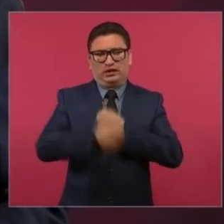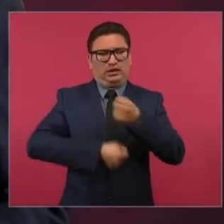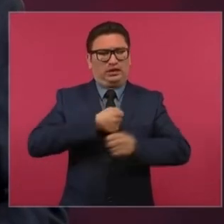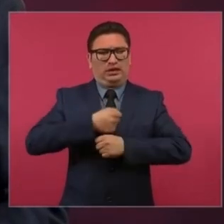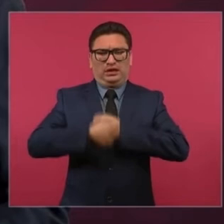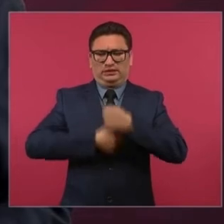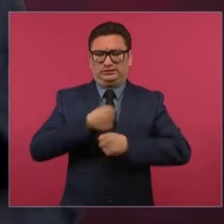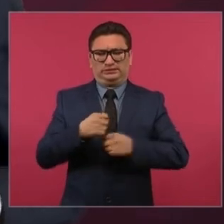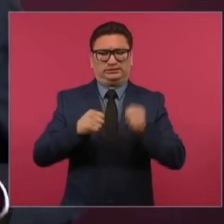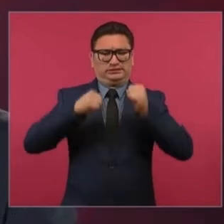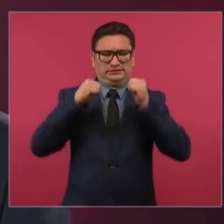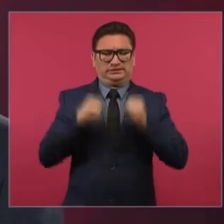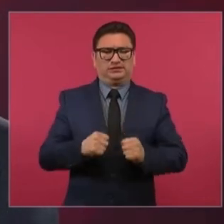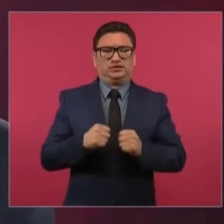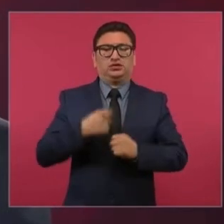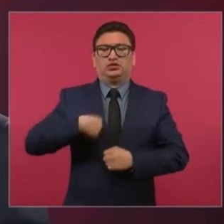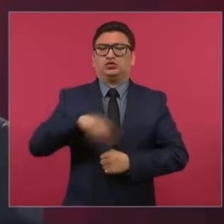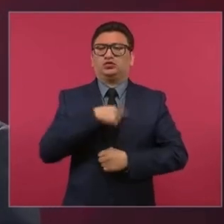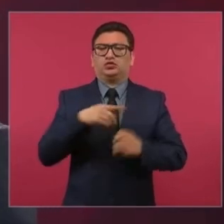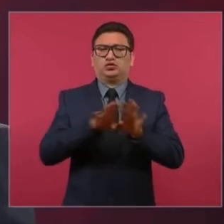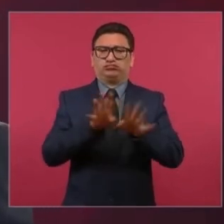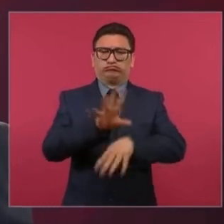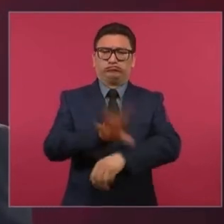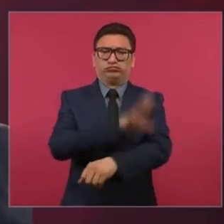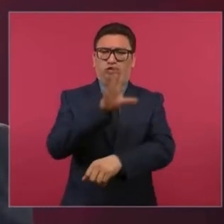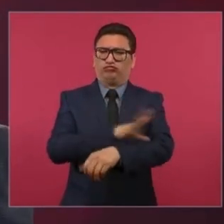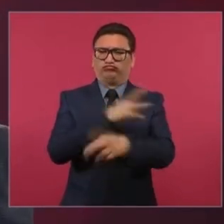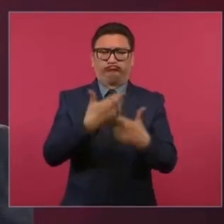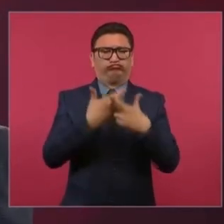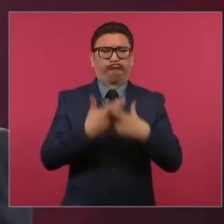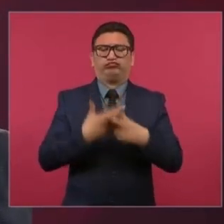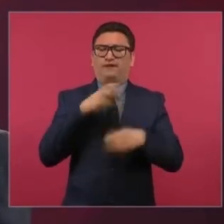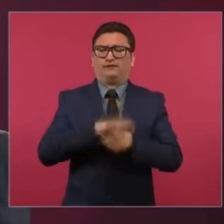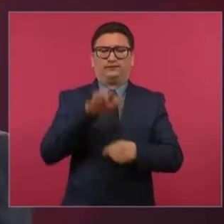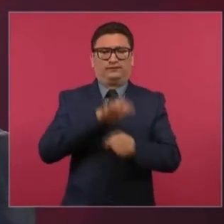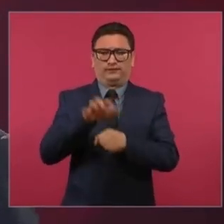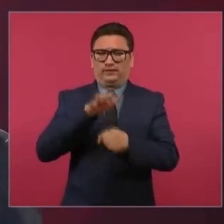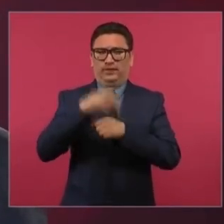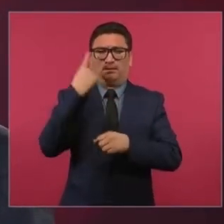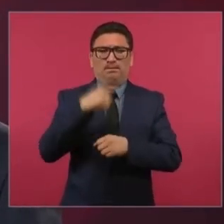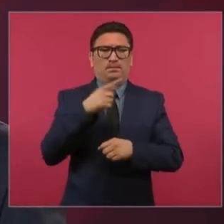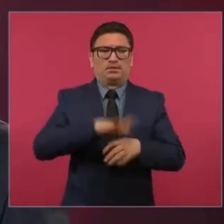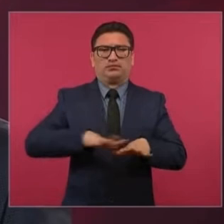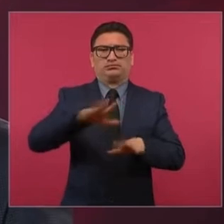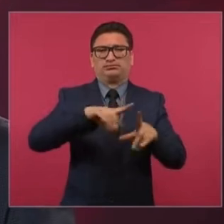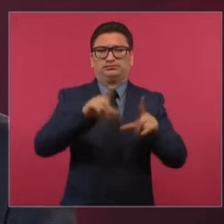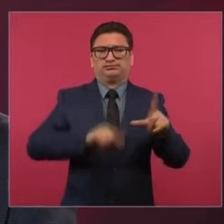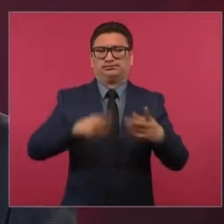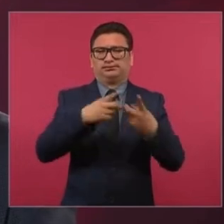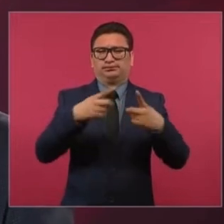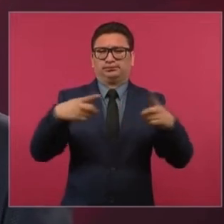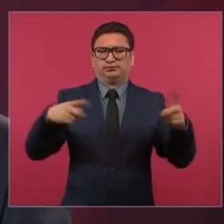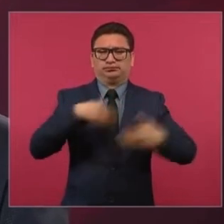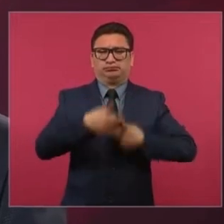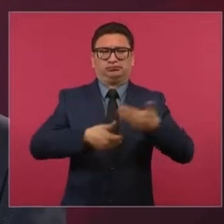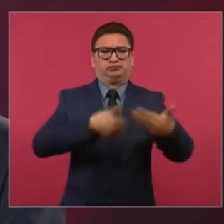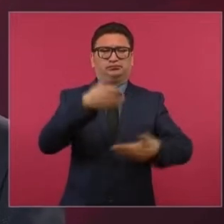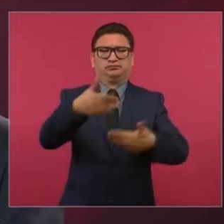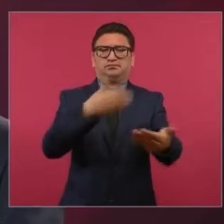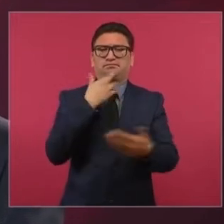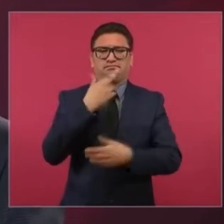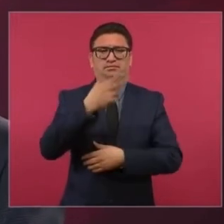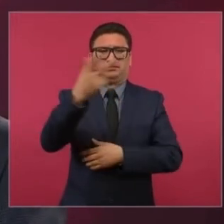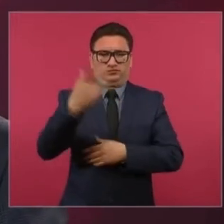en los próximos años de que tendremos la electricidad suficiente para garantizar el desarrollo del país y mantener